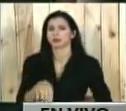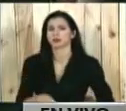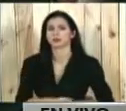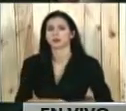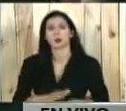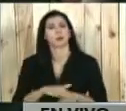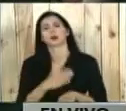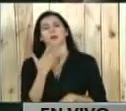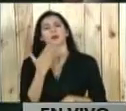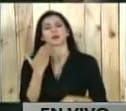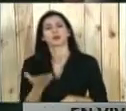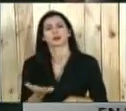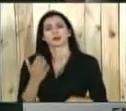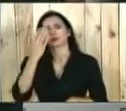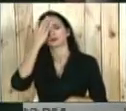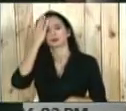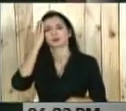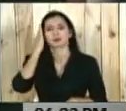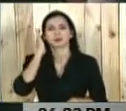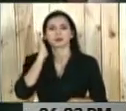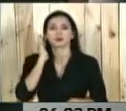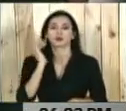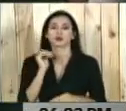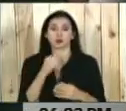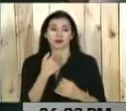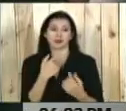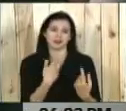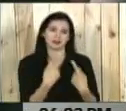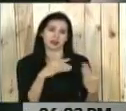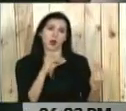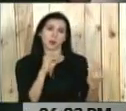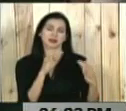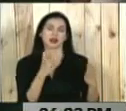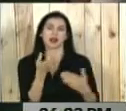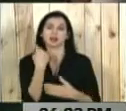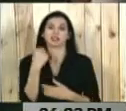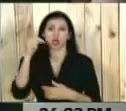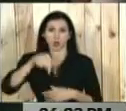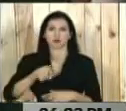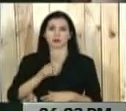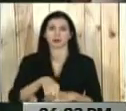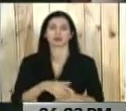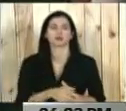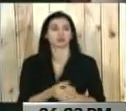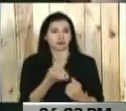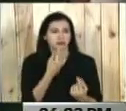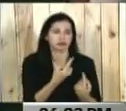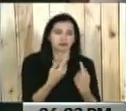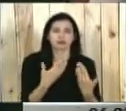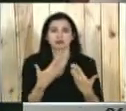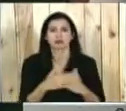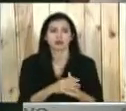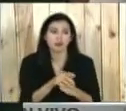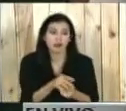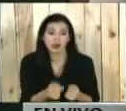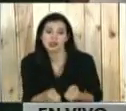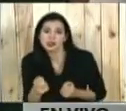Porque si usted, le decía yo en la conversación ayer y hoy, si usted estimula el